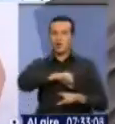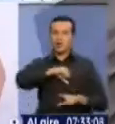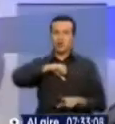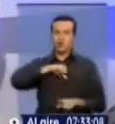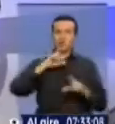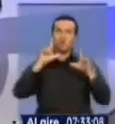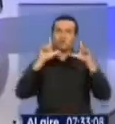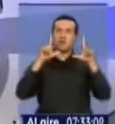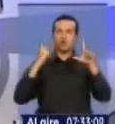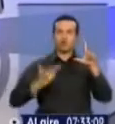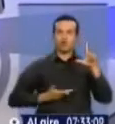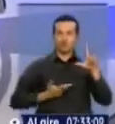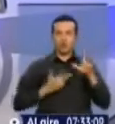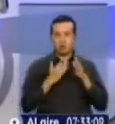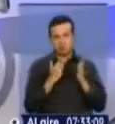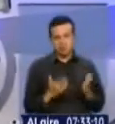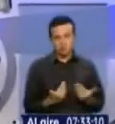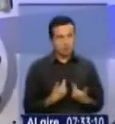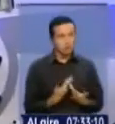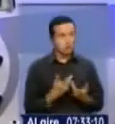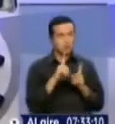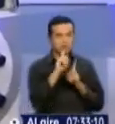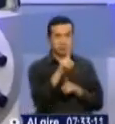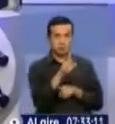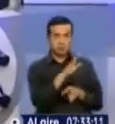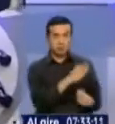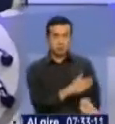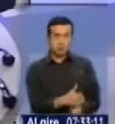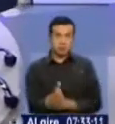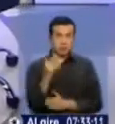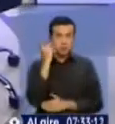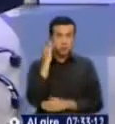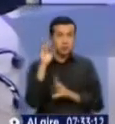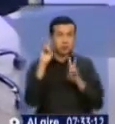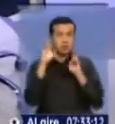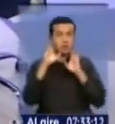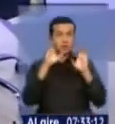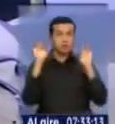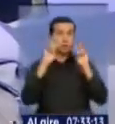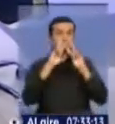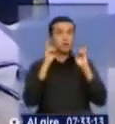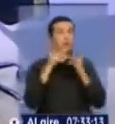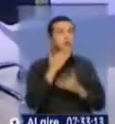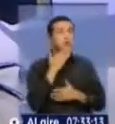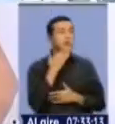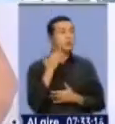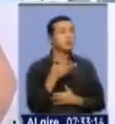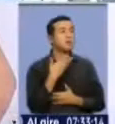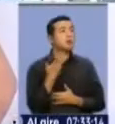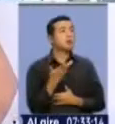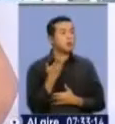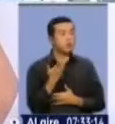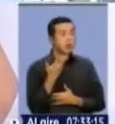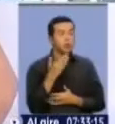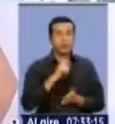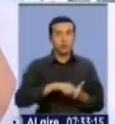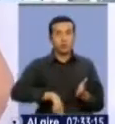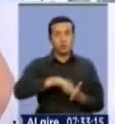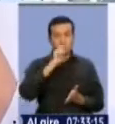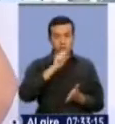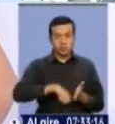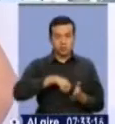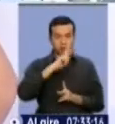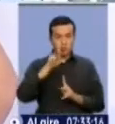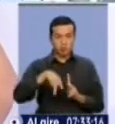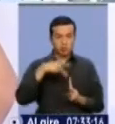le pregunto esto porque bueno en los últimos 11 días también se ha hablado mucho sobre el tema de contratos que tendría el